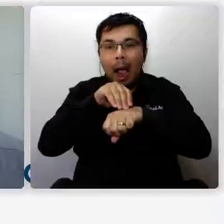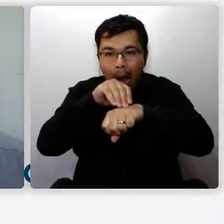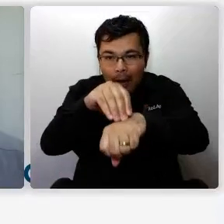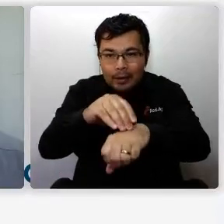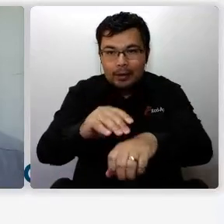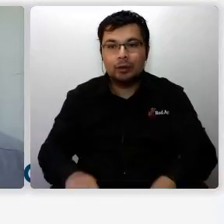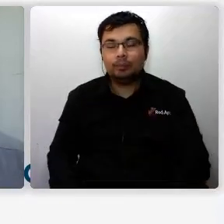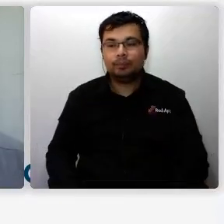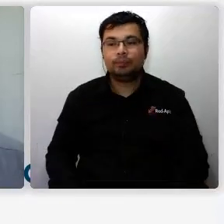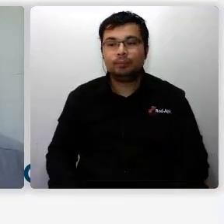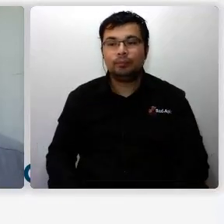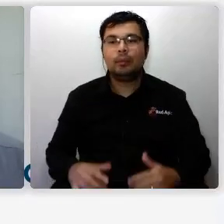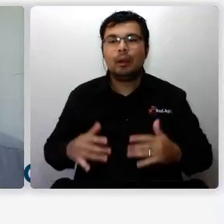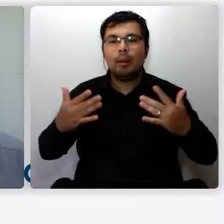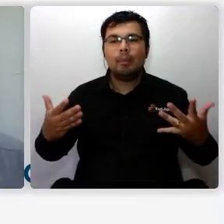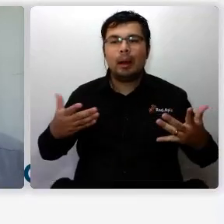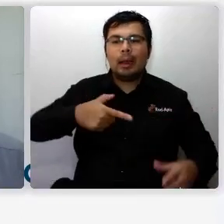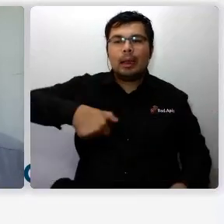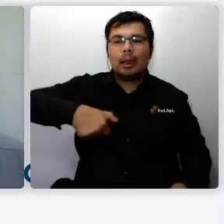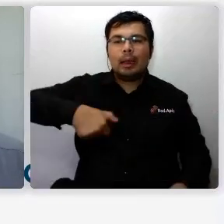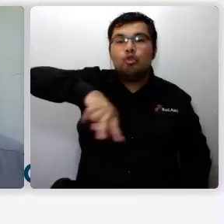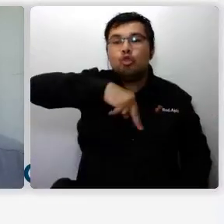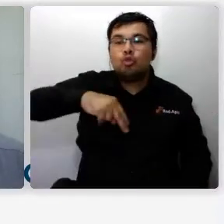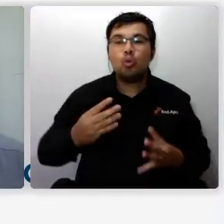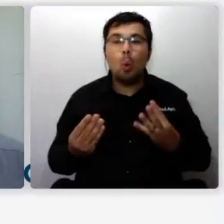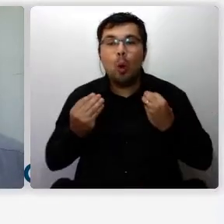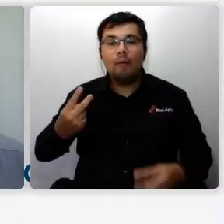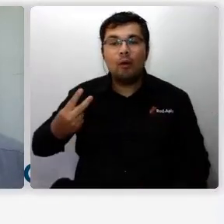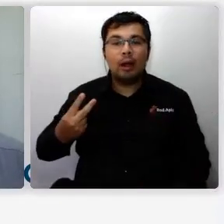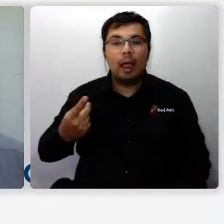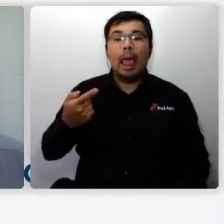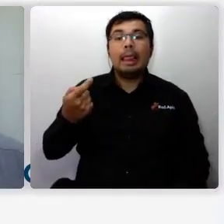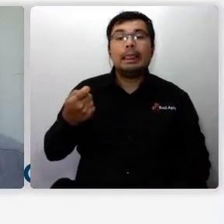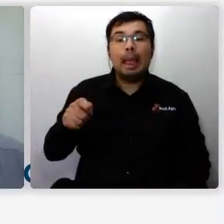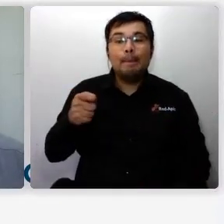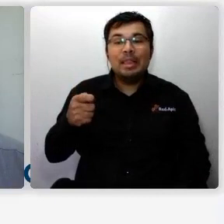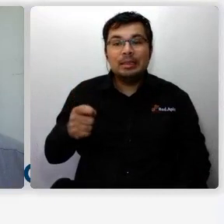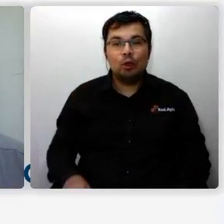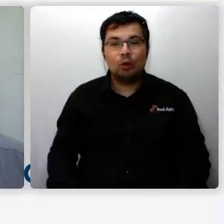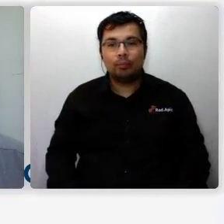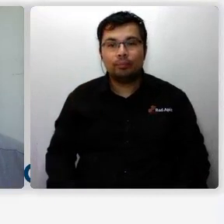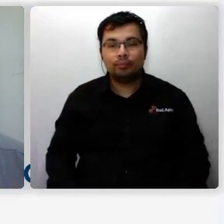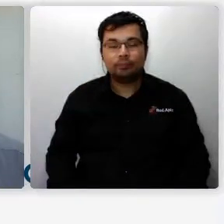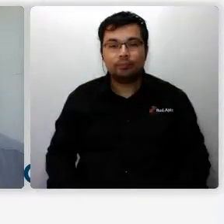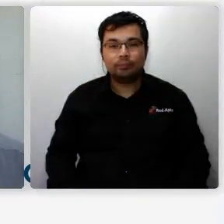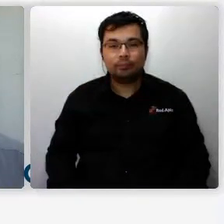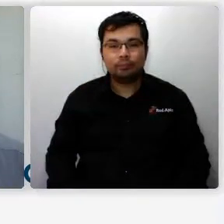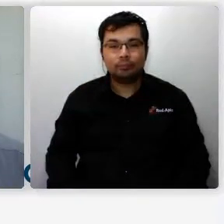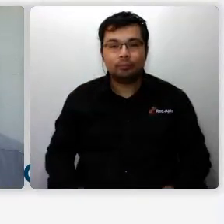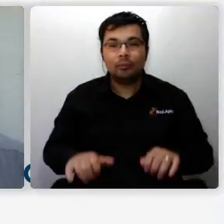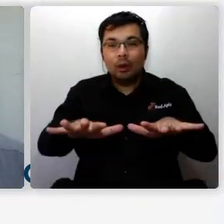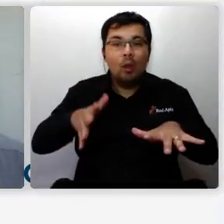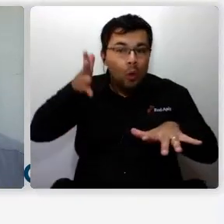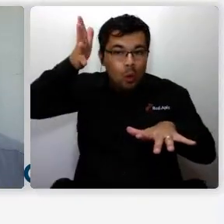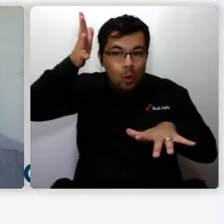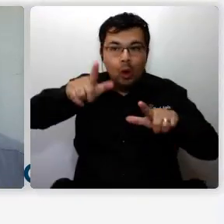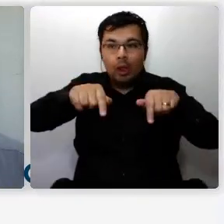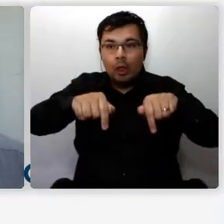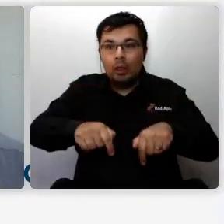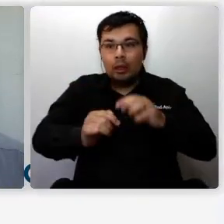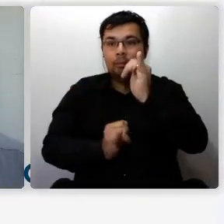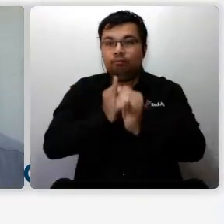buena transmisión, para que tengamos una buena sesión de webinar en el día de hoy. Y eso tiene que ver, como siempre les recordamos,